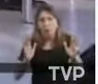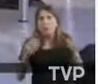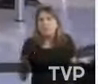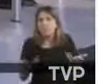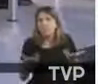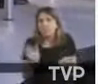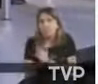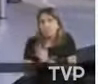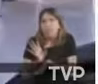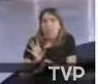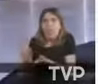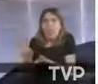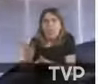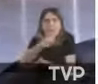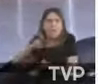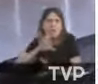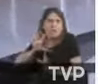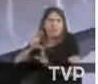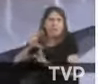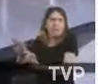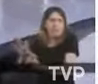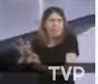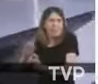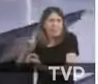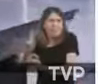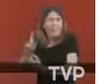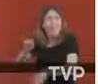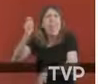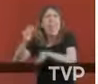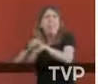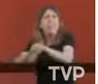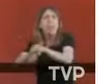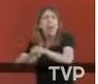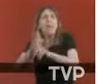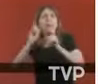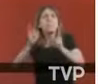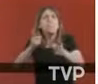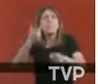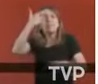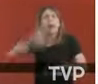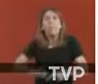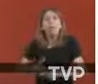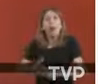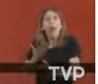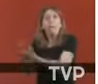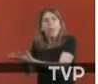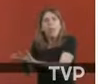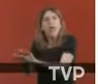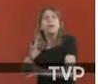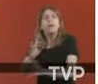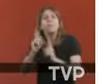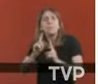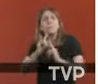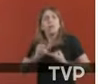es odiosa y la debe pagar el que la generó. No compromete a los estados. Esto se ha aplicado en el mundo. Lo ha